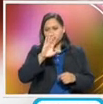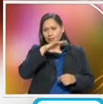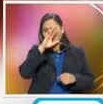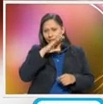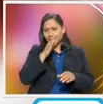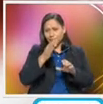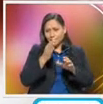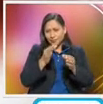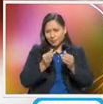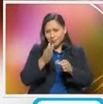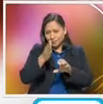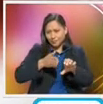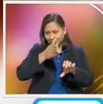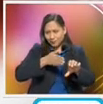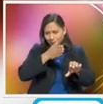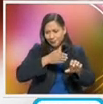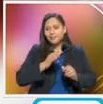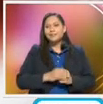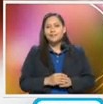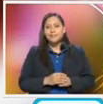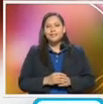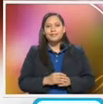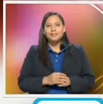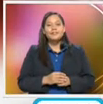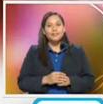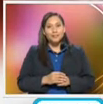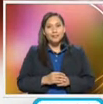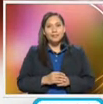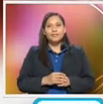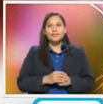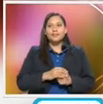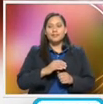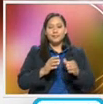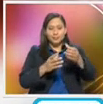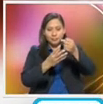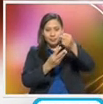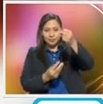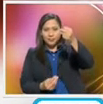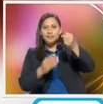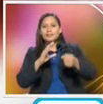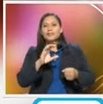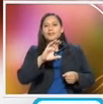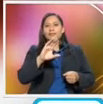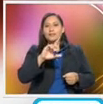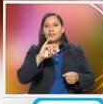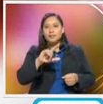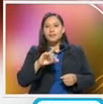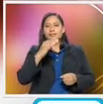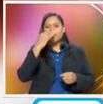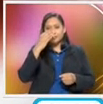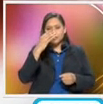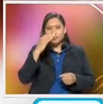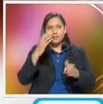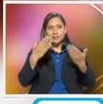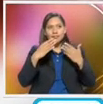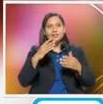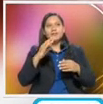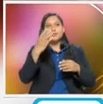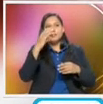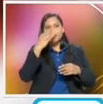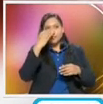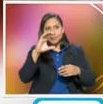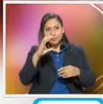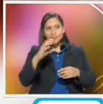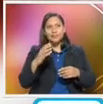Cebollitas finas. Finas, picado fino más bien es. Muy bien. Cebollín fresco, Cilantro fresco sí. Y ya. y creo que nada